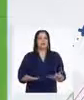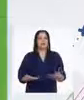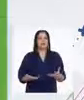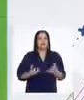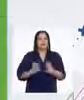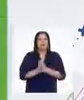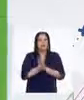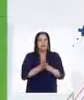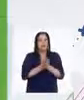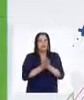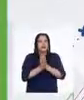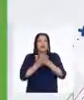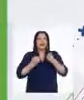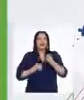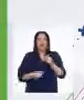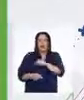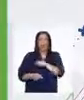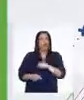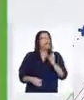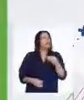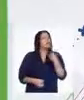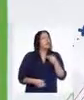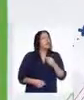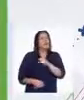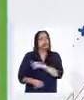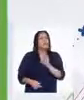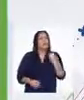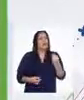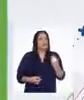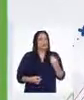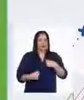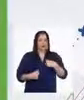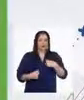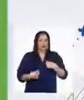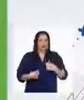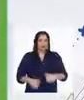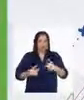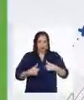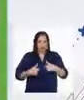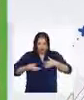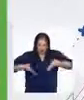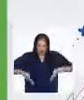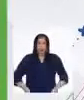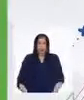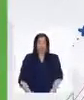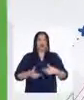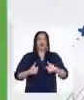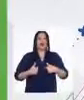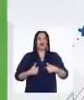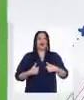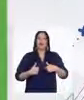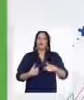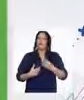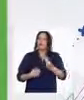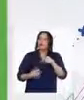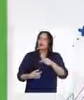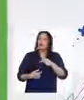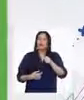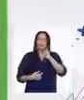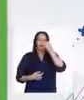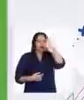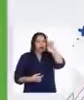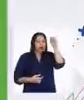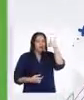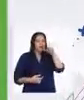ese hambre de saber el porqué de las cosas. En mi caso fue las polleras. Tuve que viajar a diferentes provincias a preguntarle a las